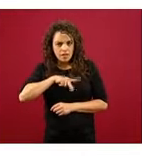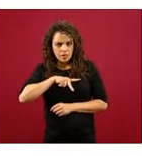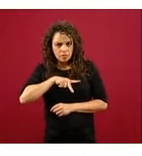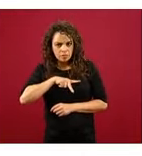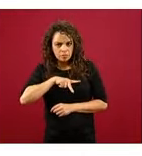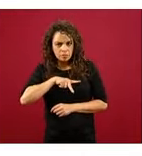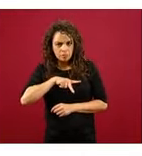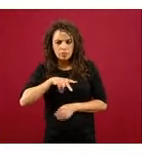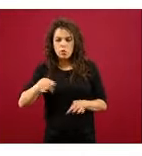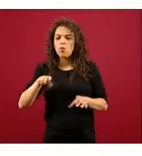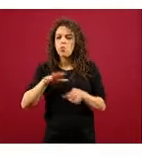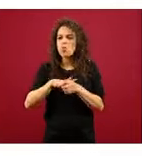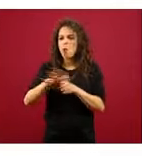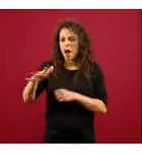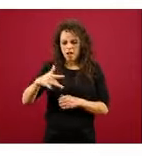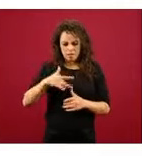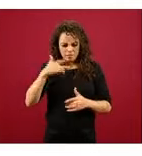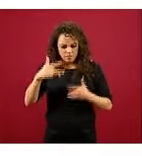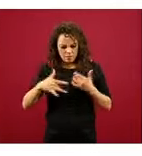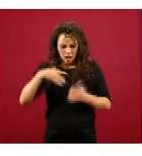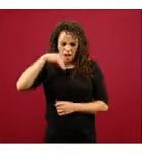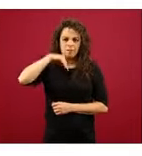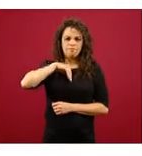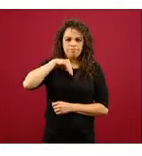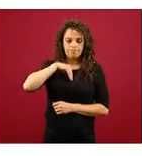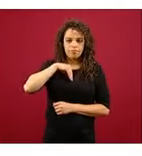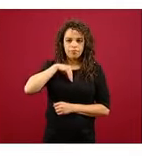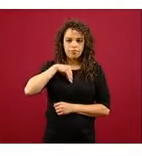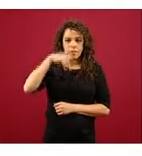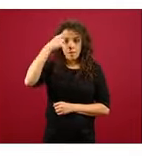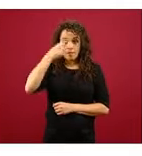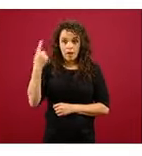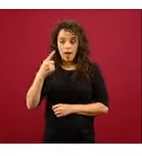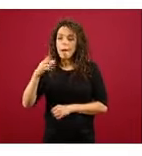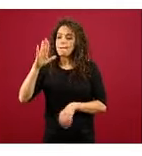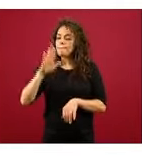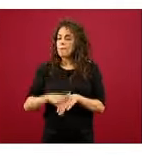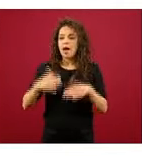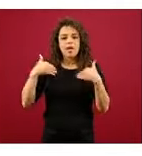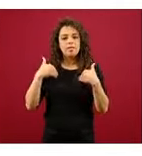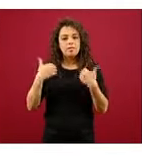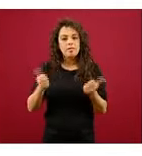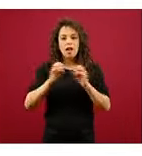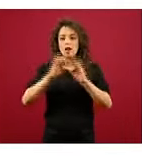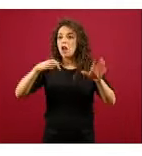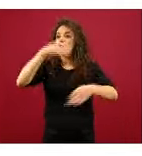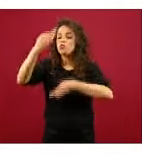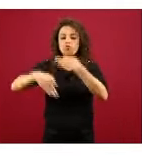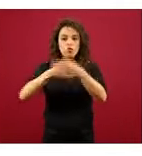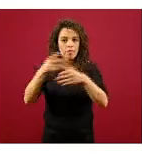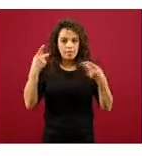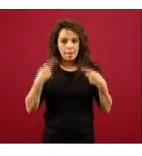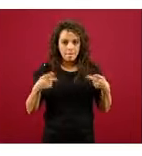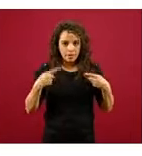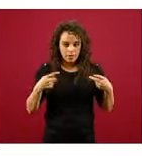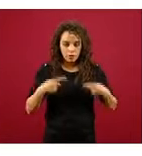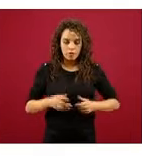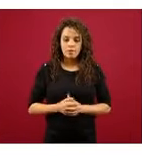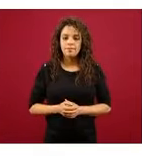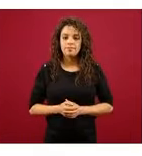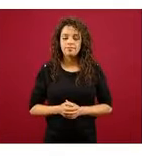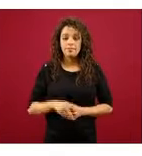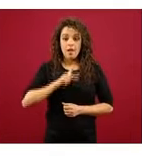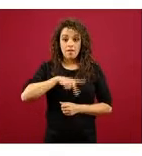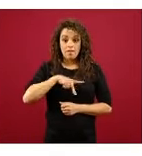población recuerde y para que esto quede todavía mucho más aterrizado en todos sus hogares. Recordemos que el virus de